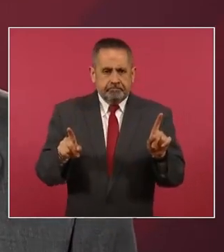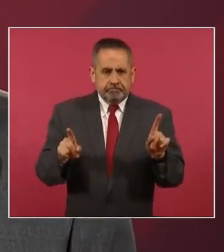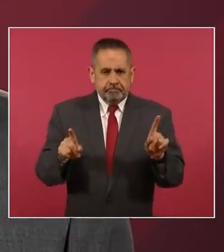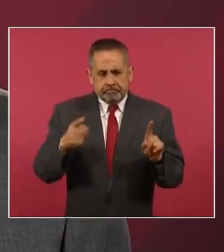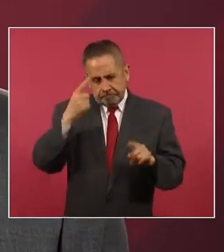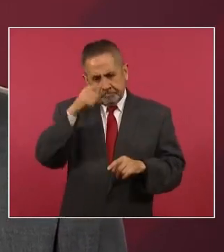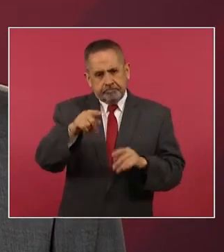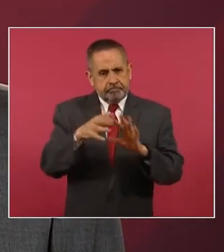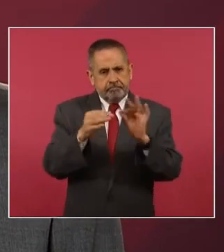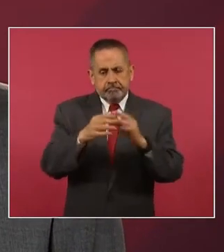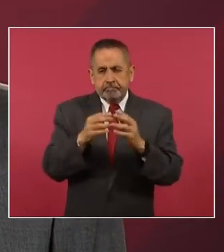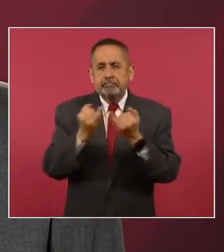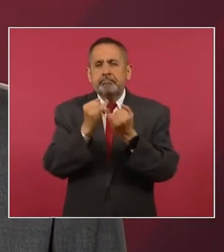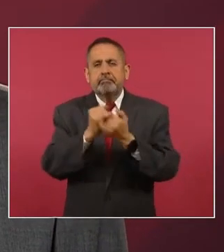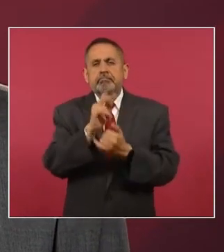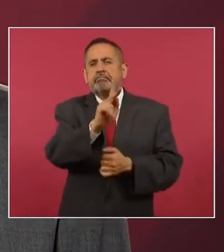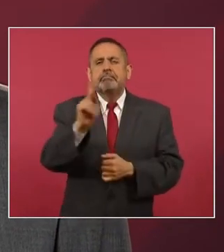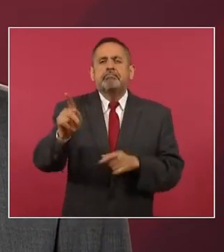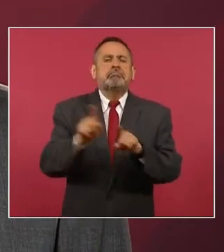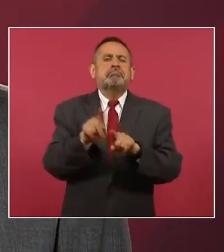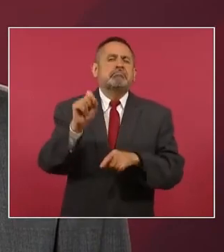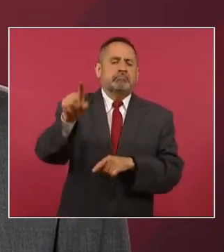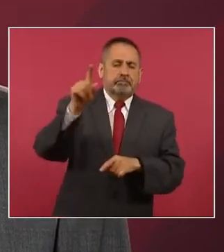para que no nos confundan.